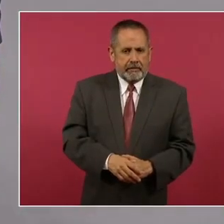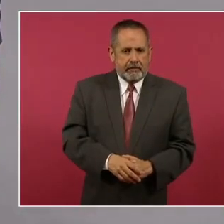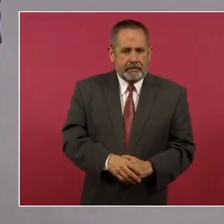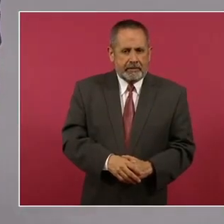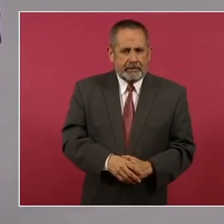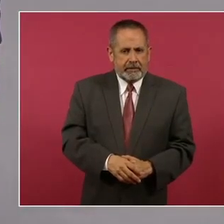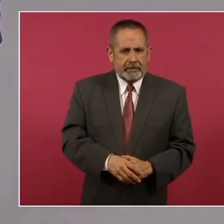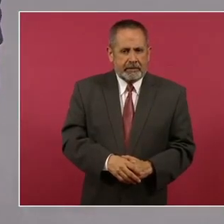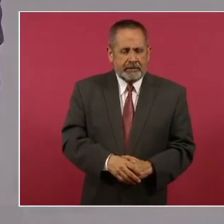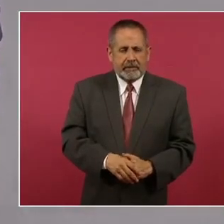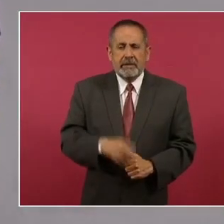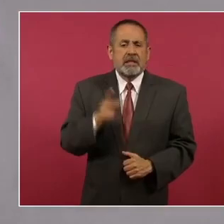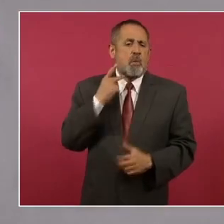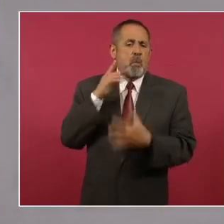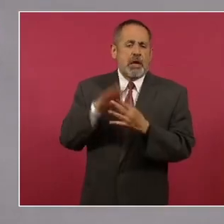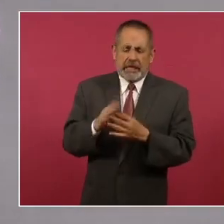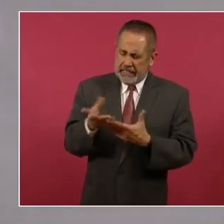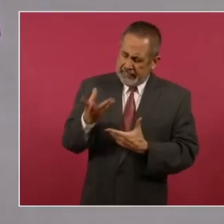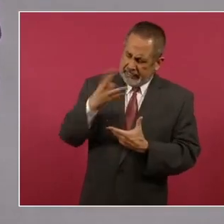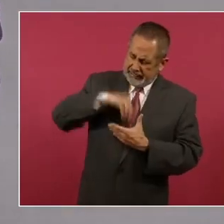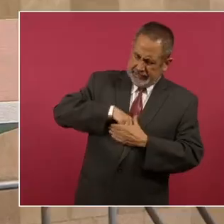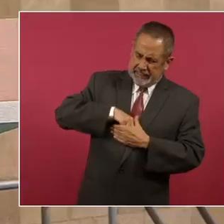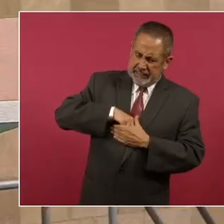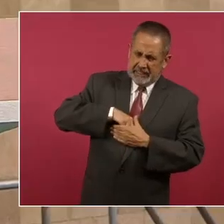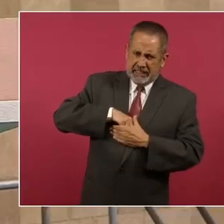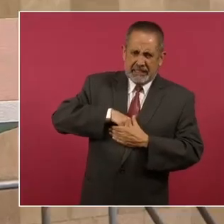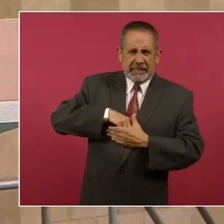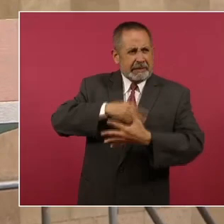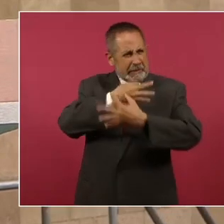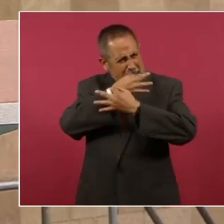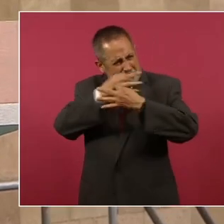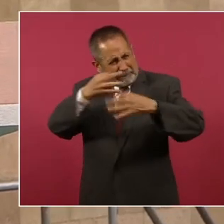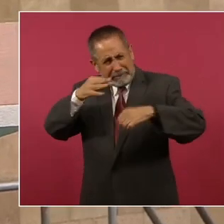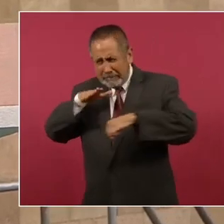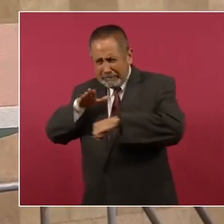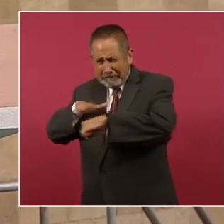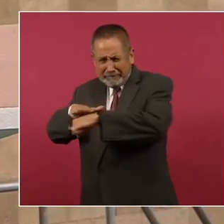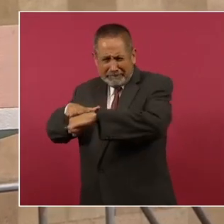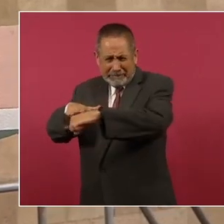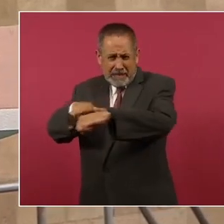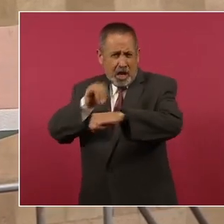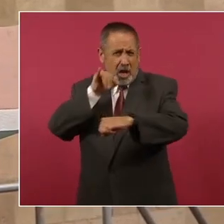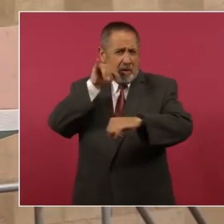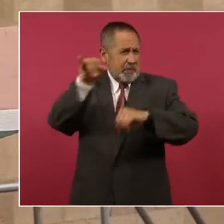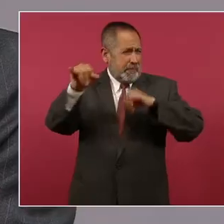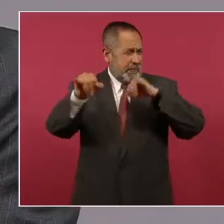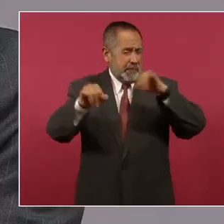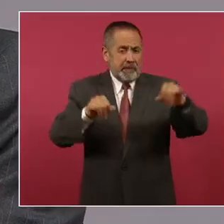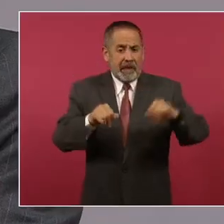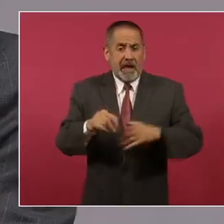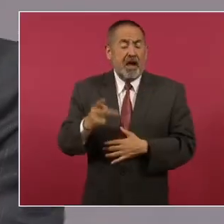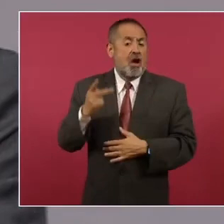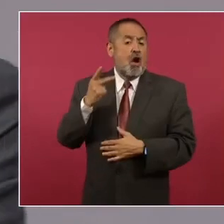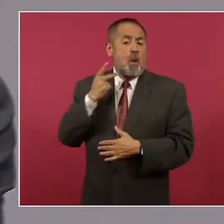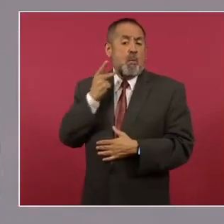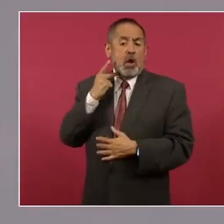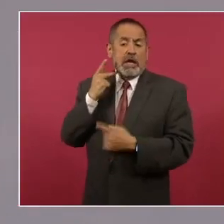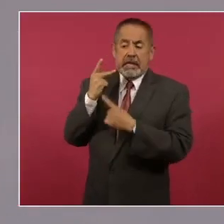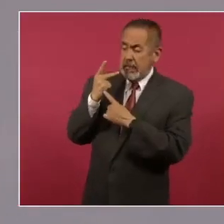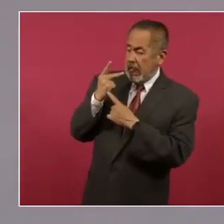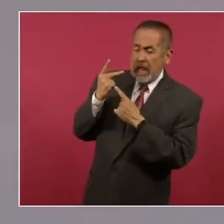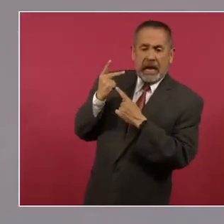que se internalice, que se oiga lejos. La política no solo es